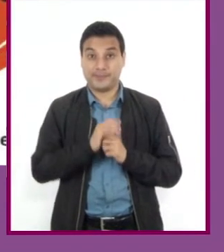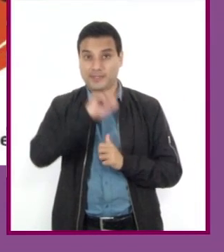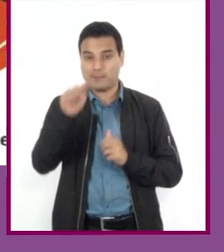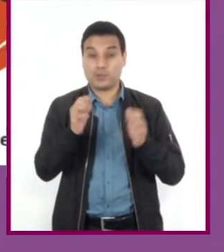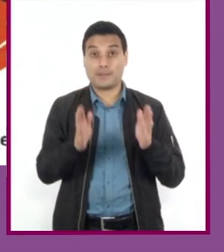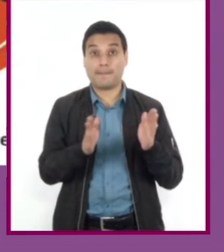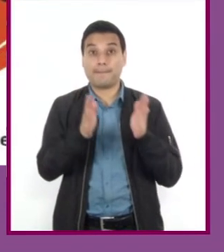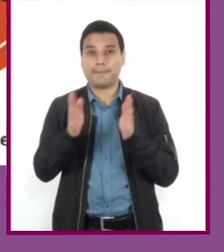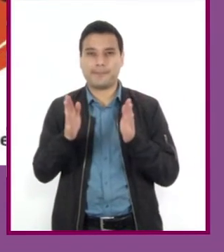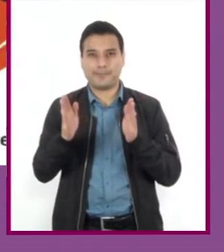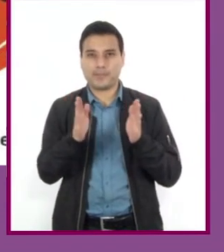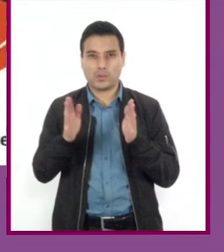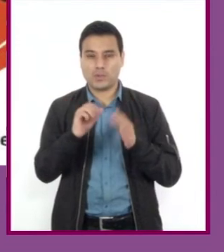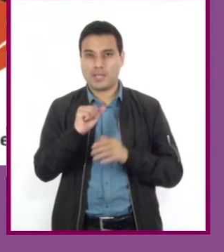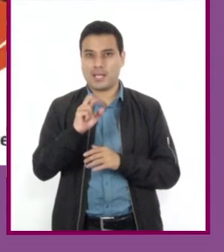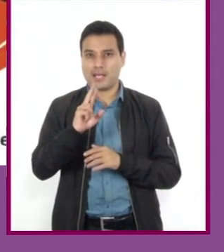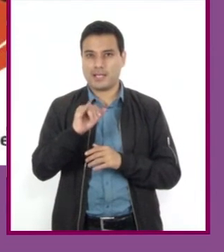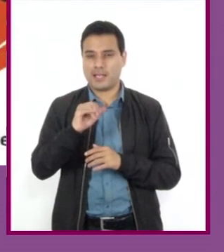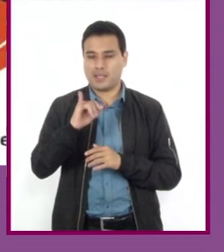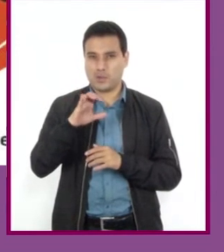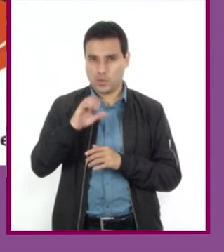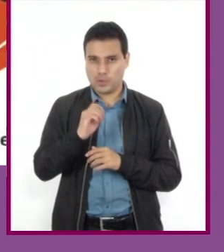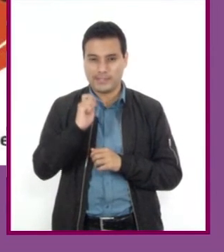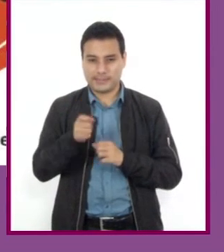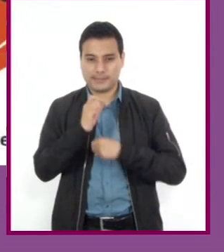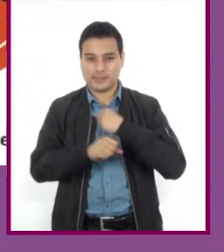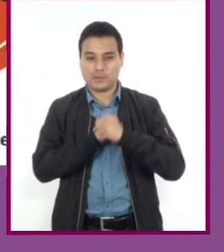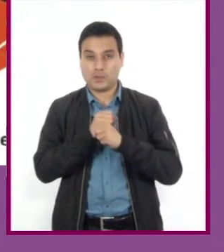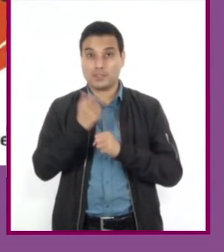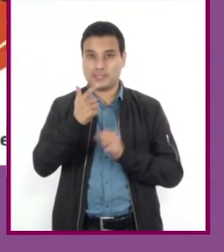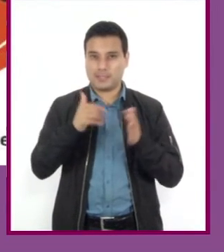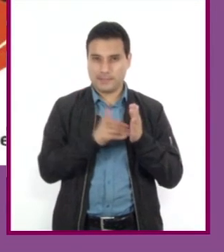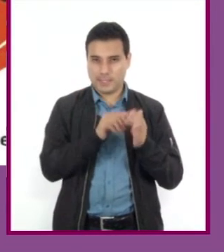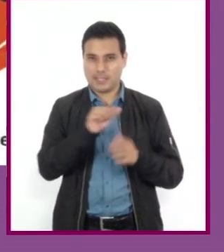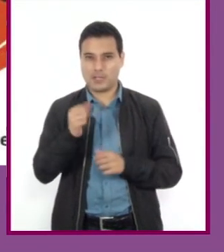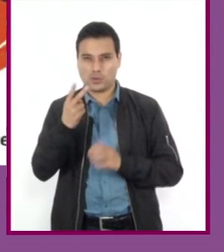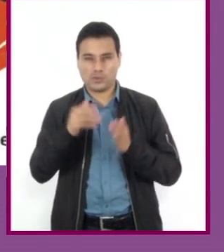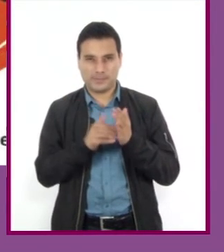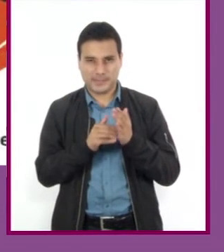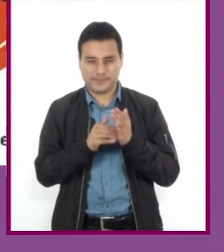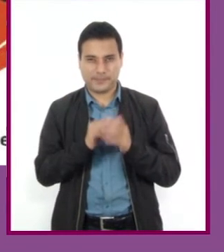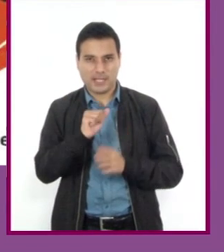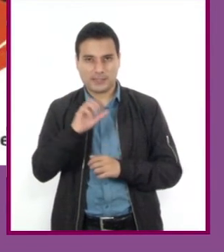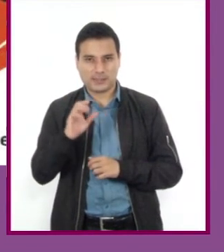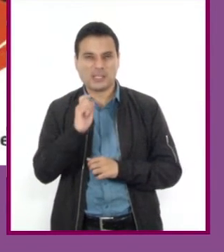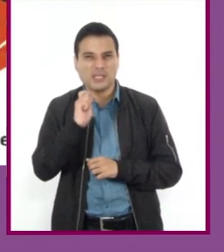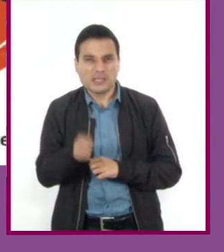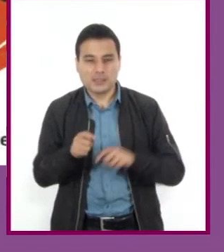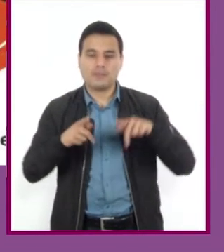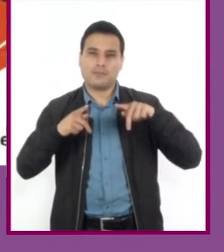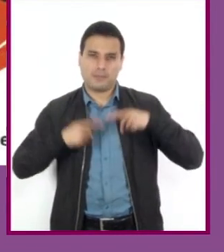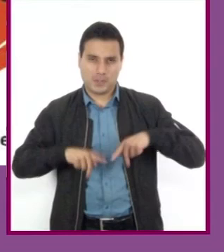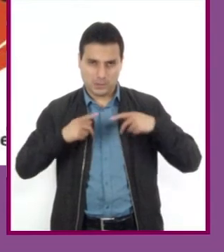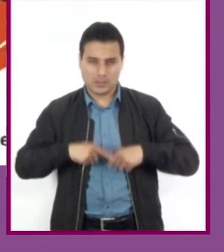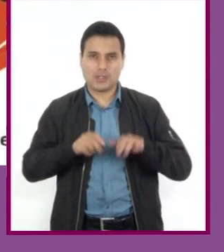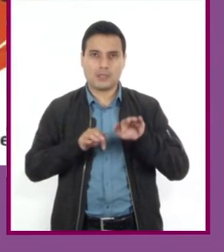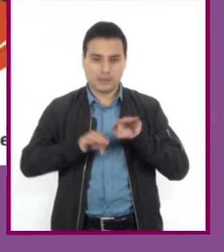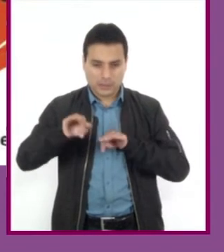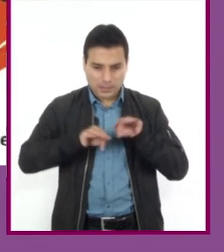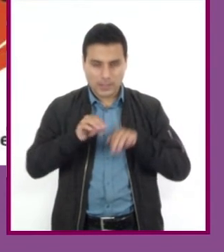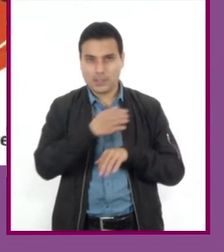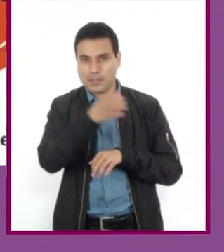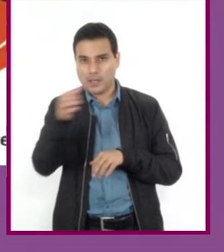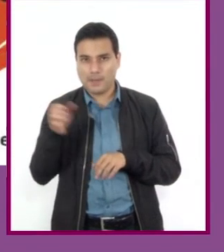que comprendió del año 7000 al 2000 antes de nuestra era. En este lapso de tiempo se desarrolló la agricultura y se definieron